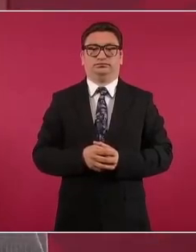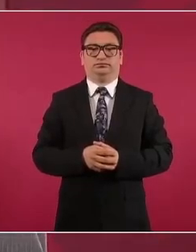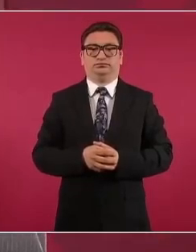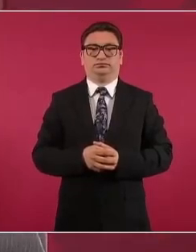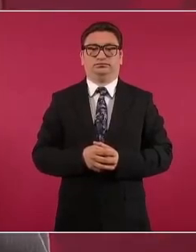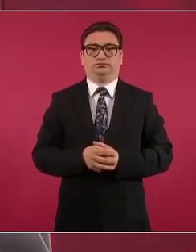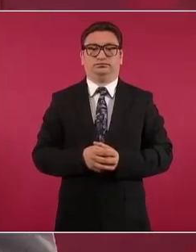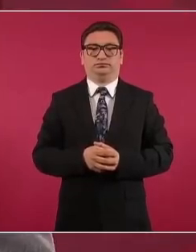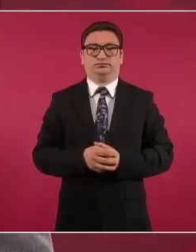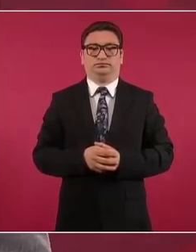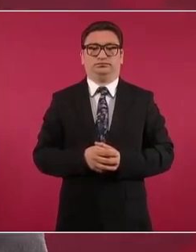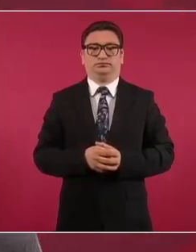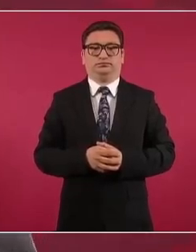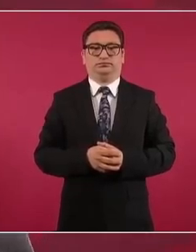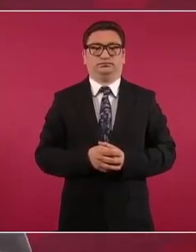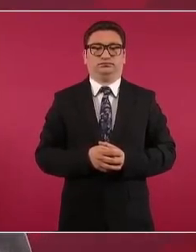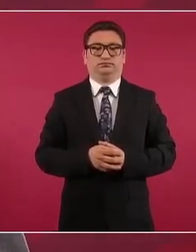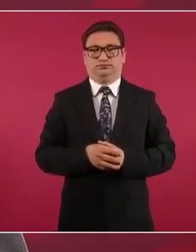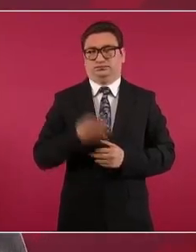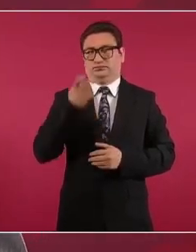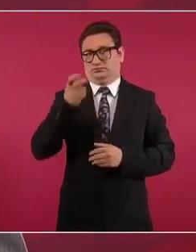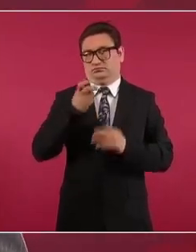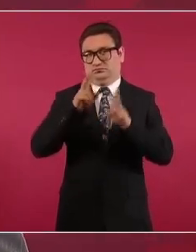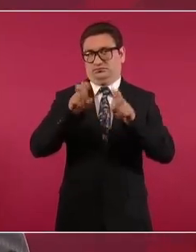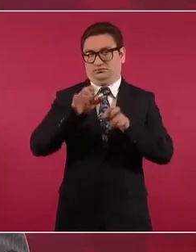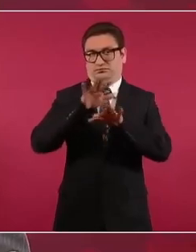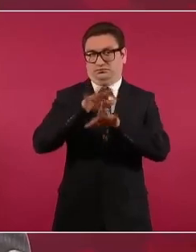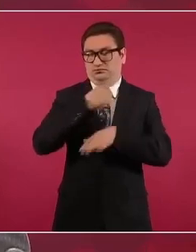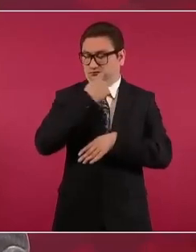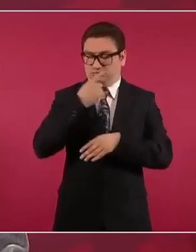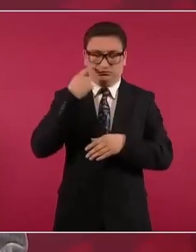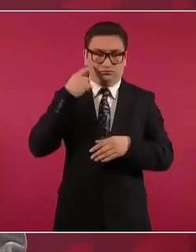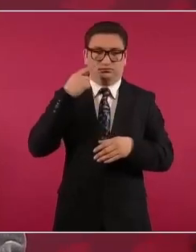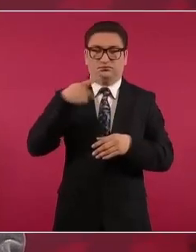el terreno democrático,